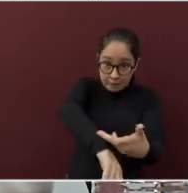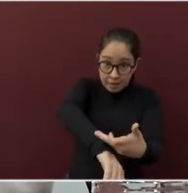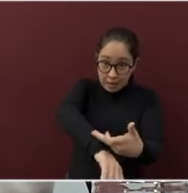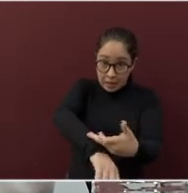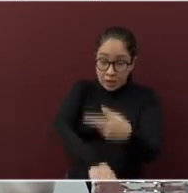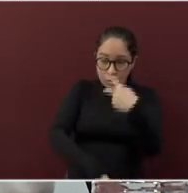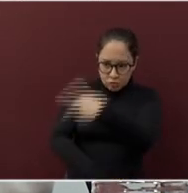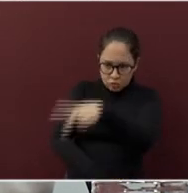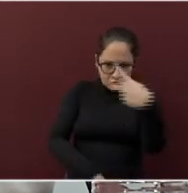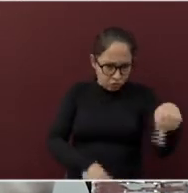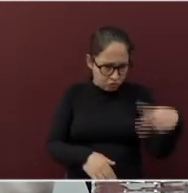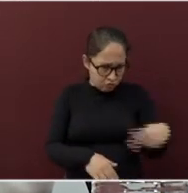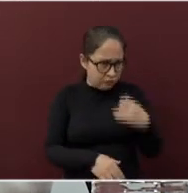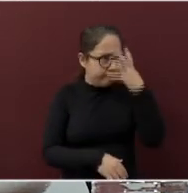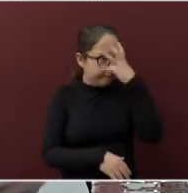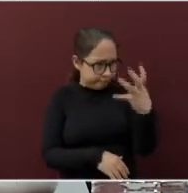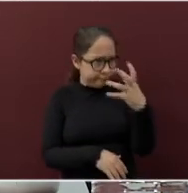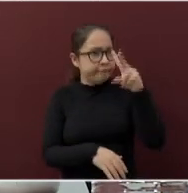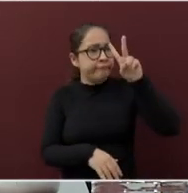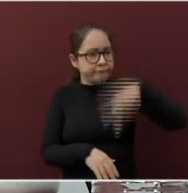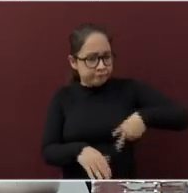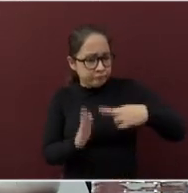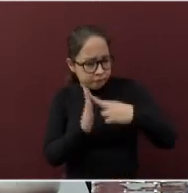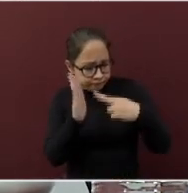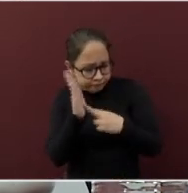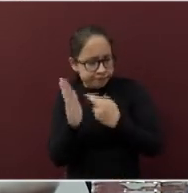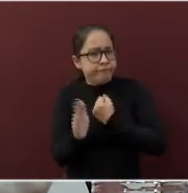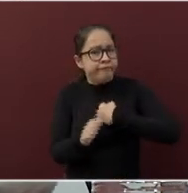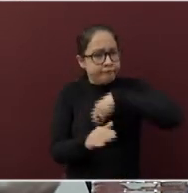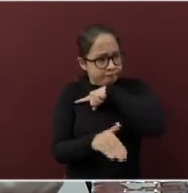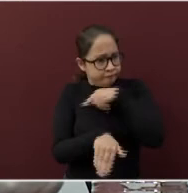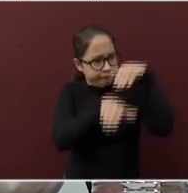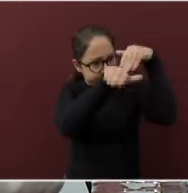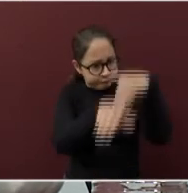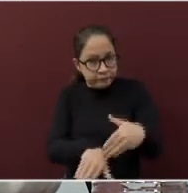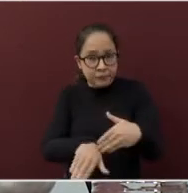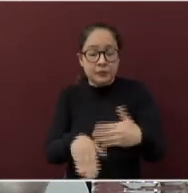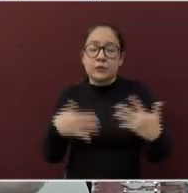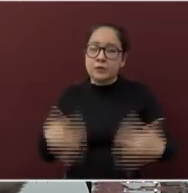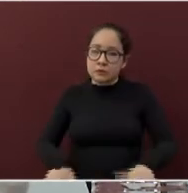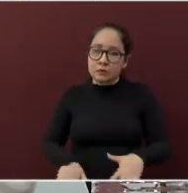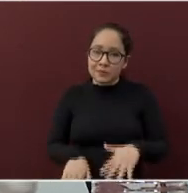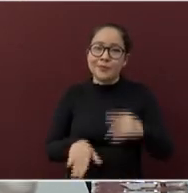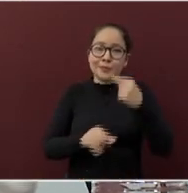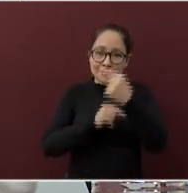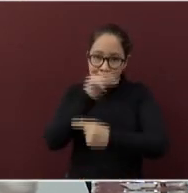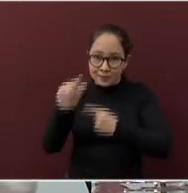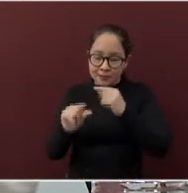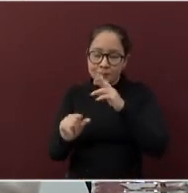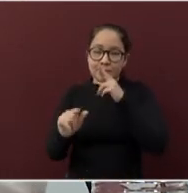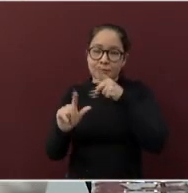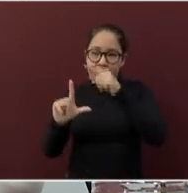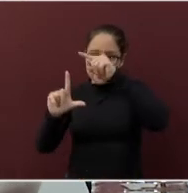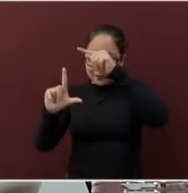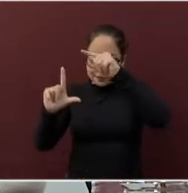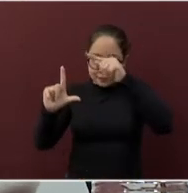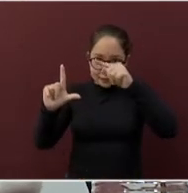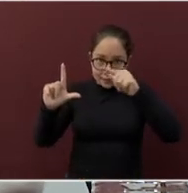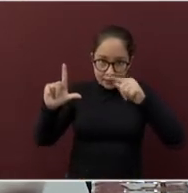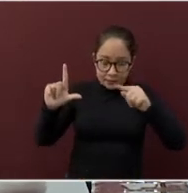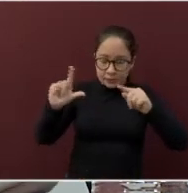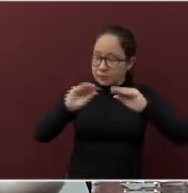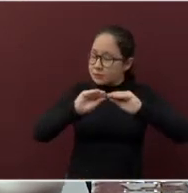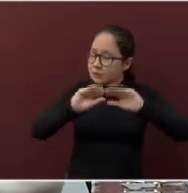seriedad el color verde entonces seguramente seguirán en riesgo bajo y pueden lograrlo